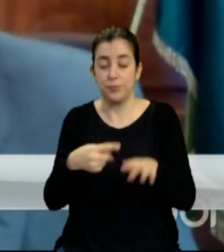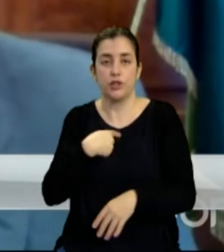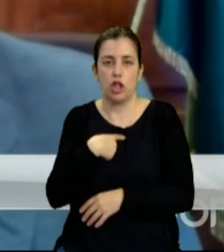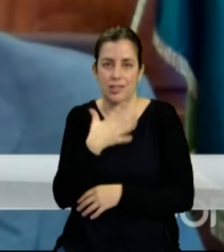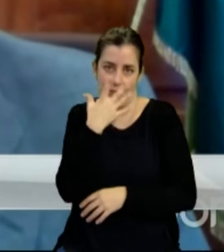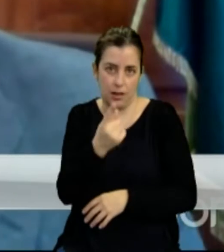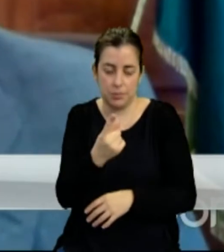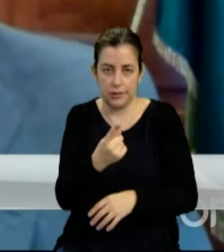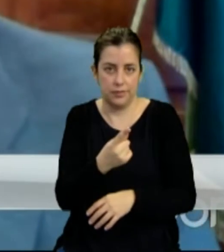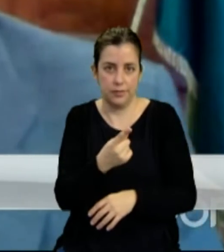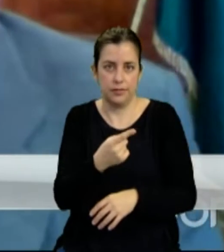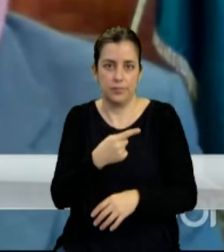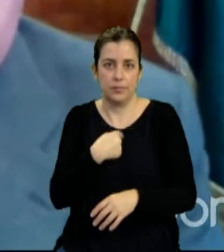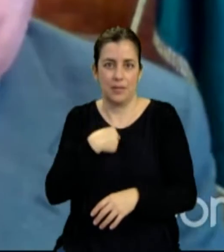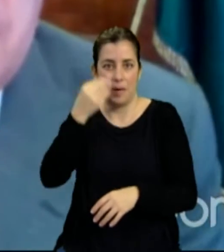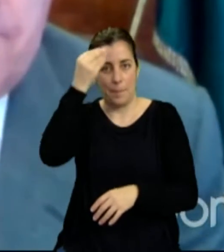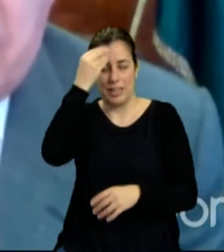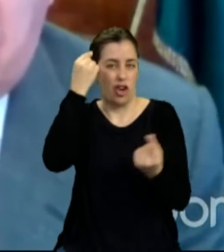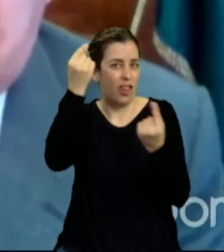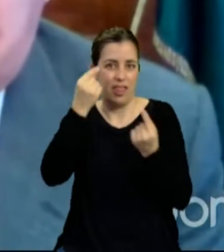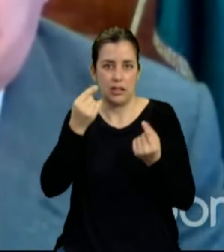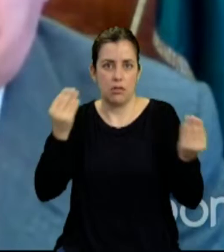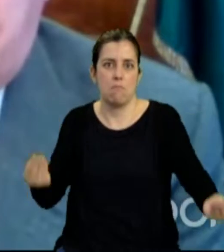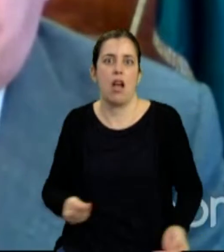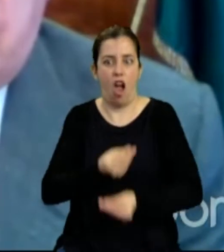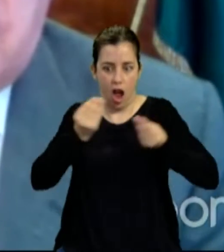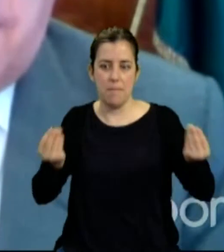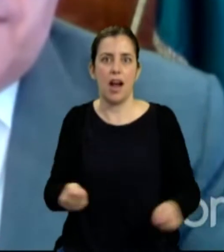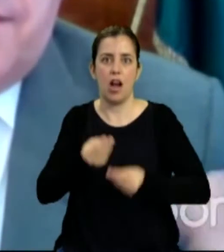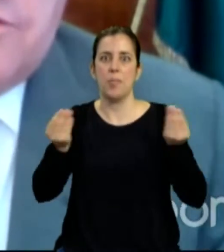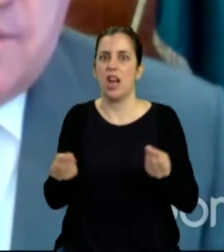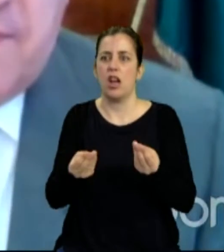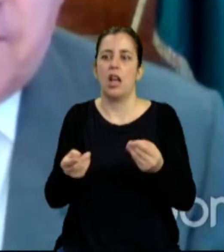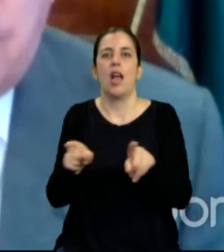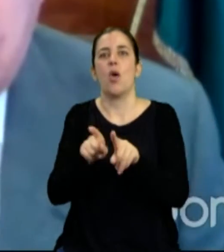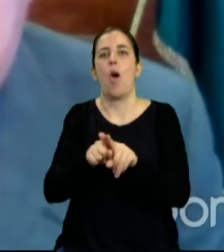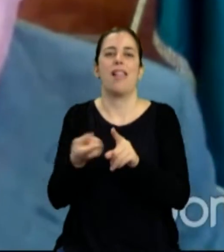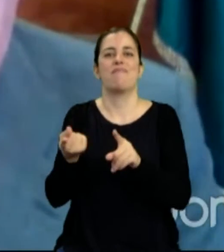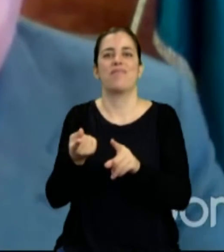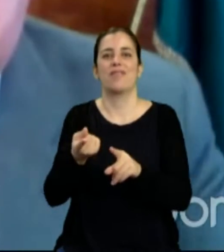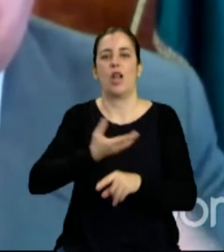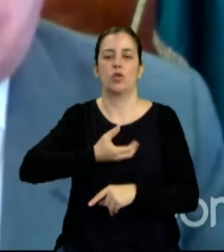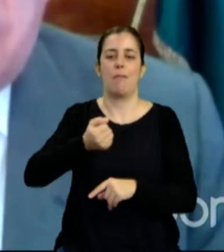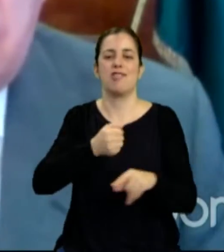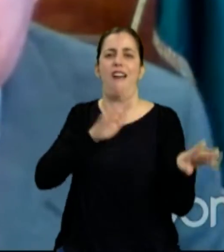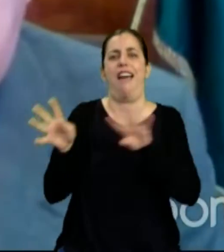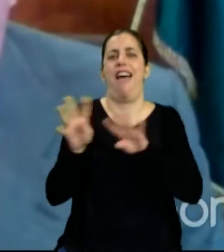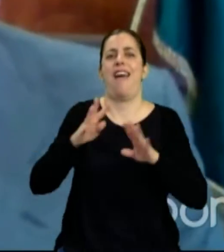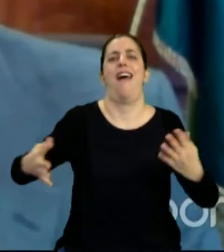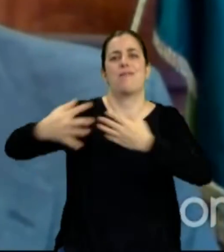no creo que la mejora de los datos dé para volver a estar abrazados en la Plaza Consistorial, volver a